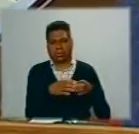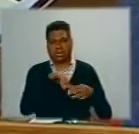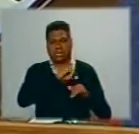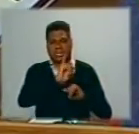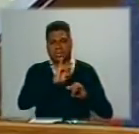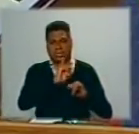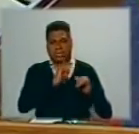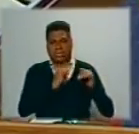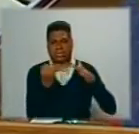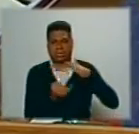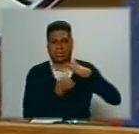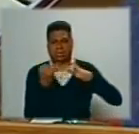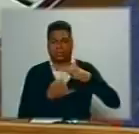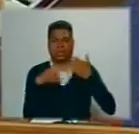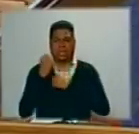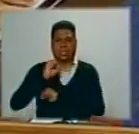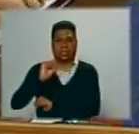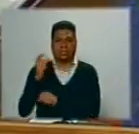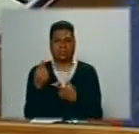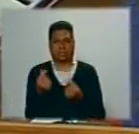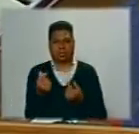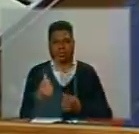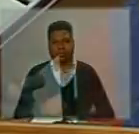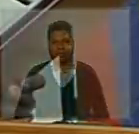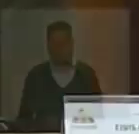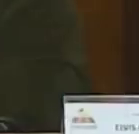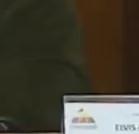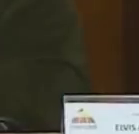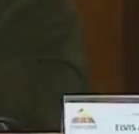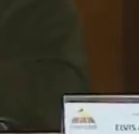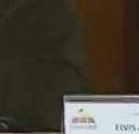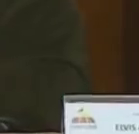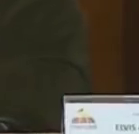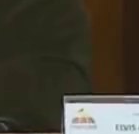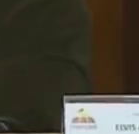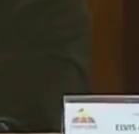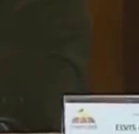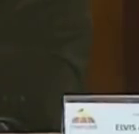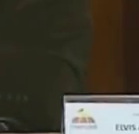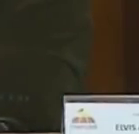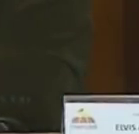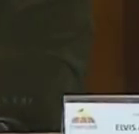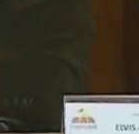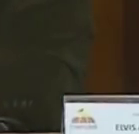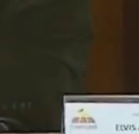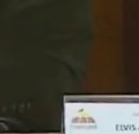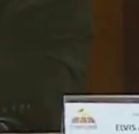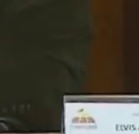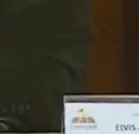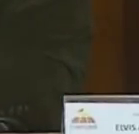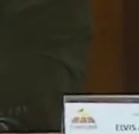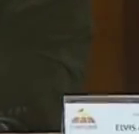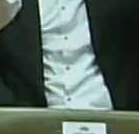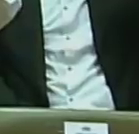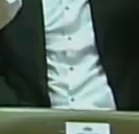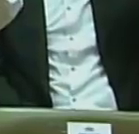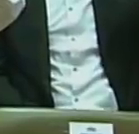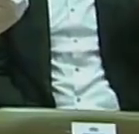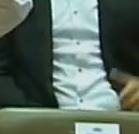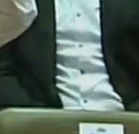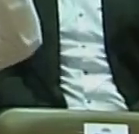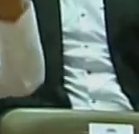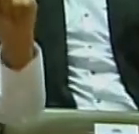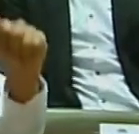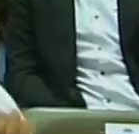Interinstitucional para la Defensa de los Derechos Socioeconómicos. Es todo. Las y los constituyentes de la patria que estén de acuerdo, aprobado.